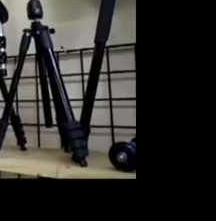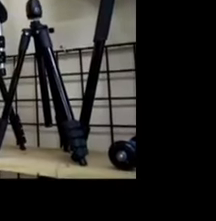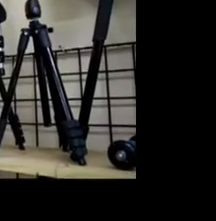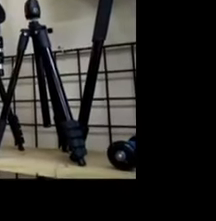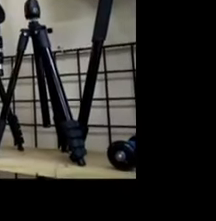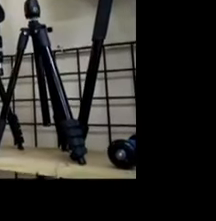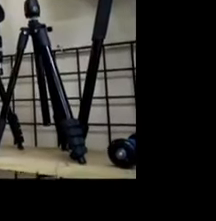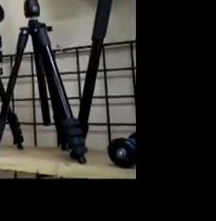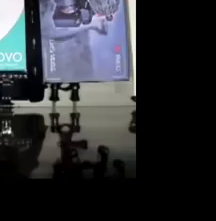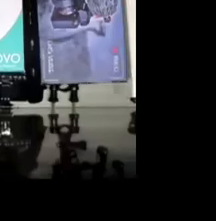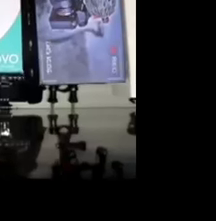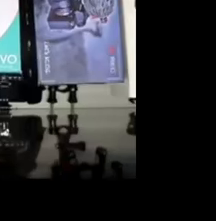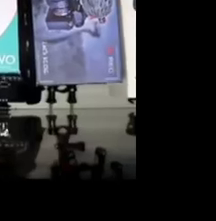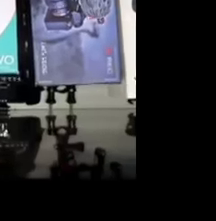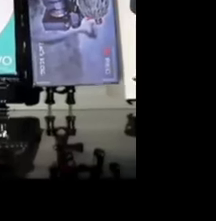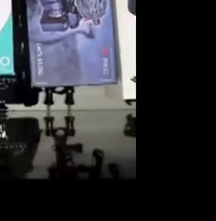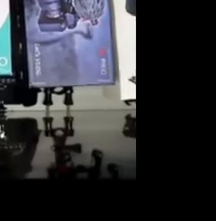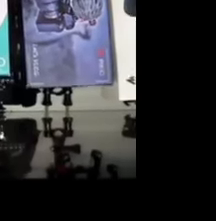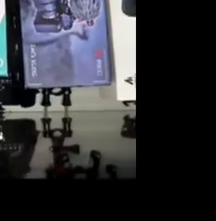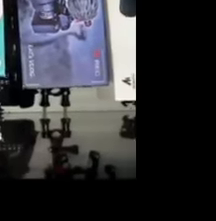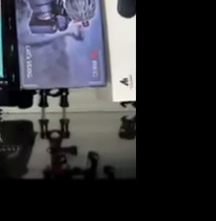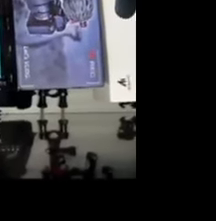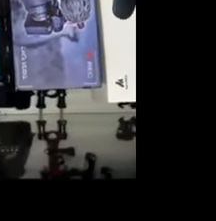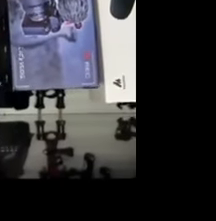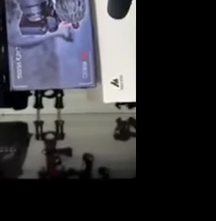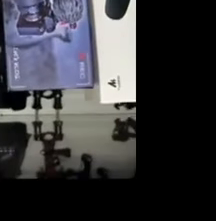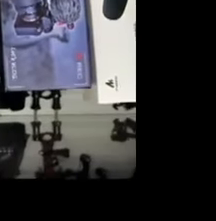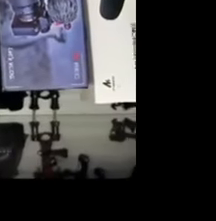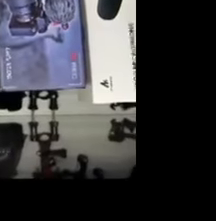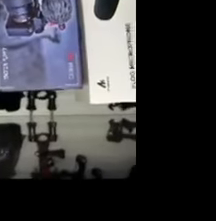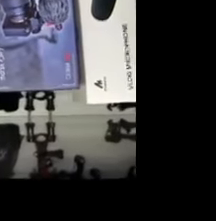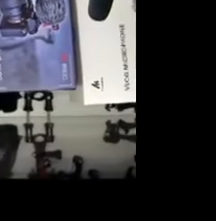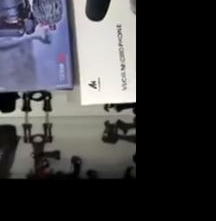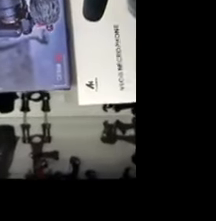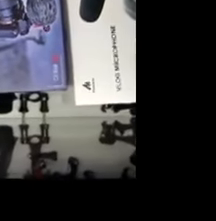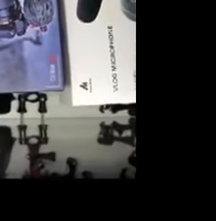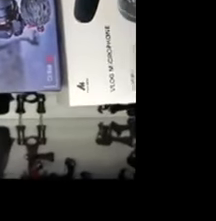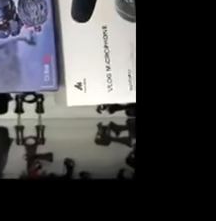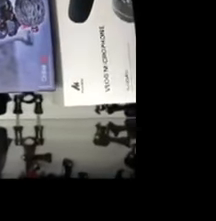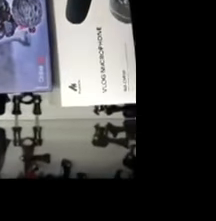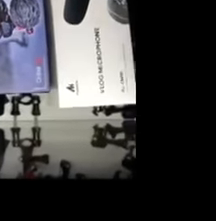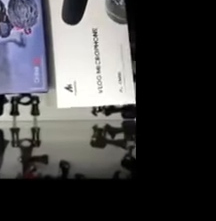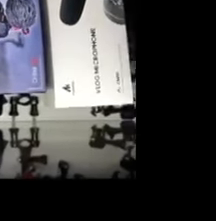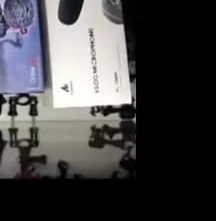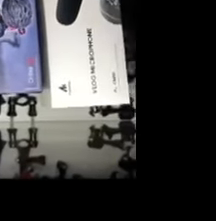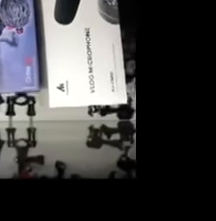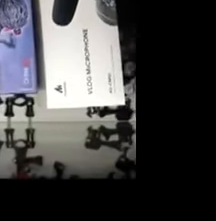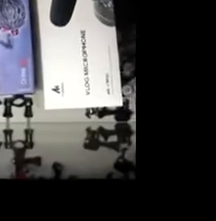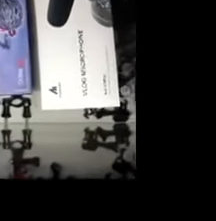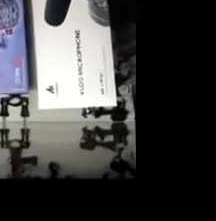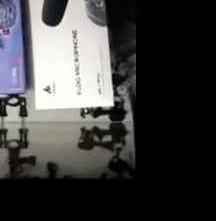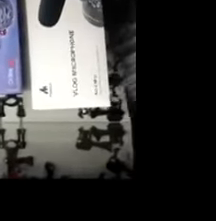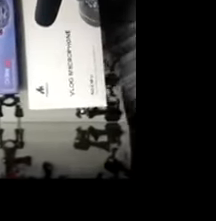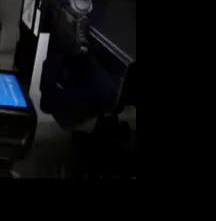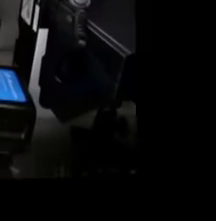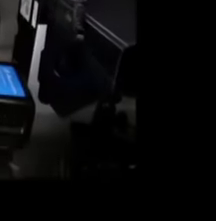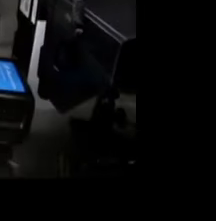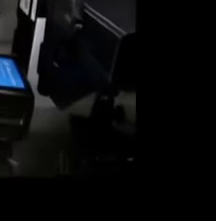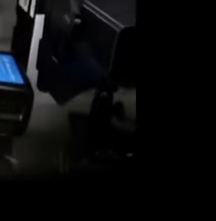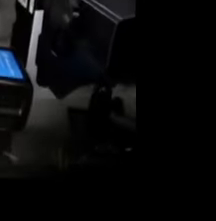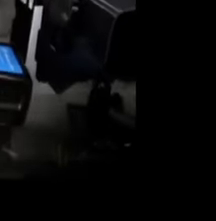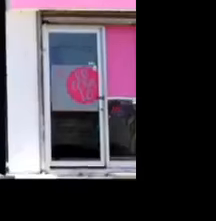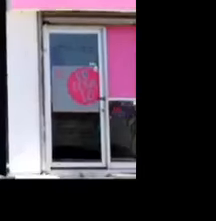646-206-7762, horario de 10 a 2 y de 4 a 7 de la tarde, domingo de la 1 a las 5 de la tarde.